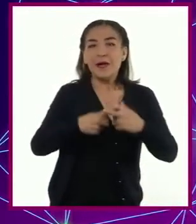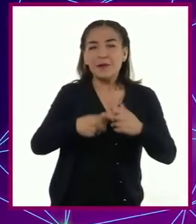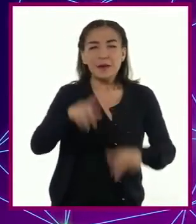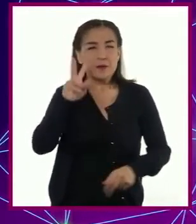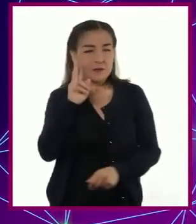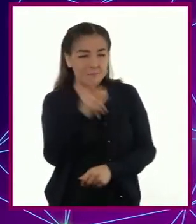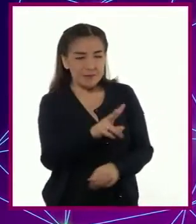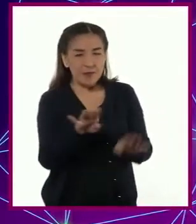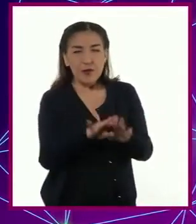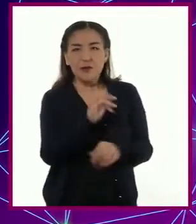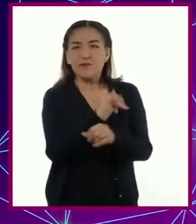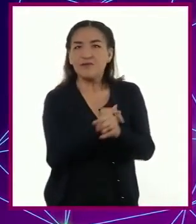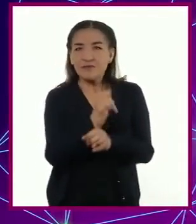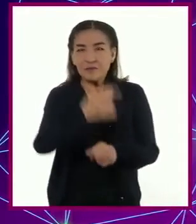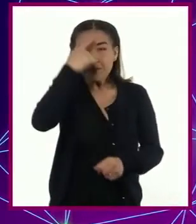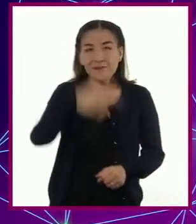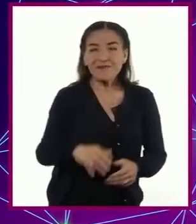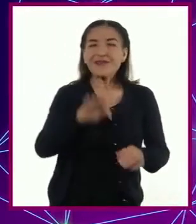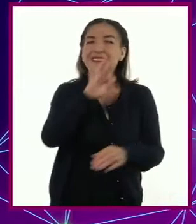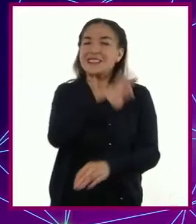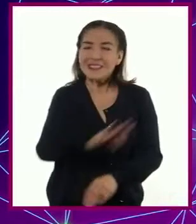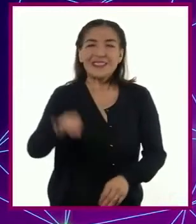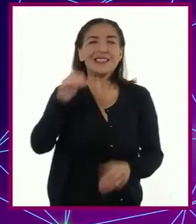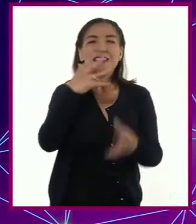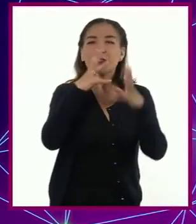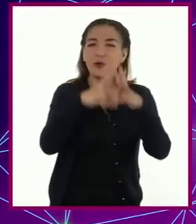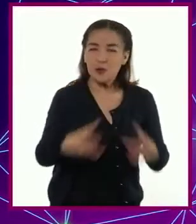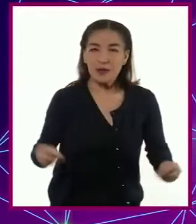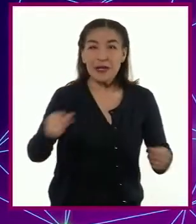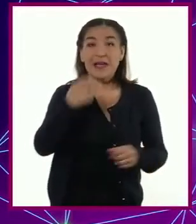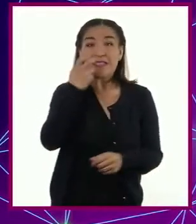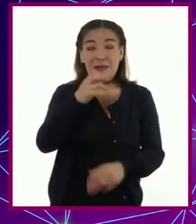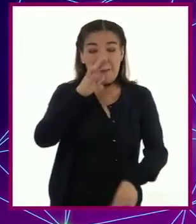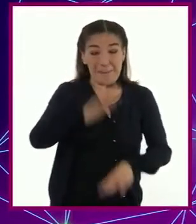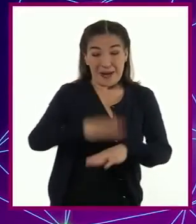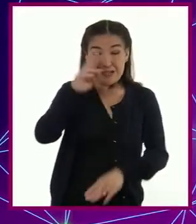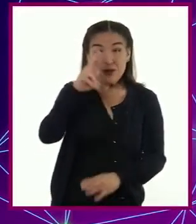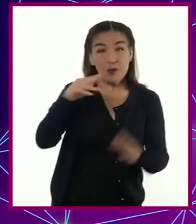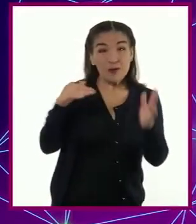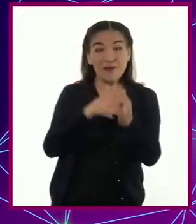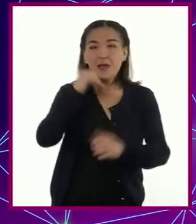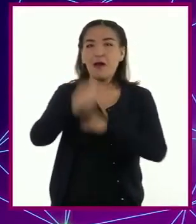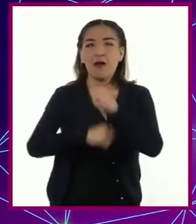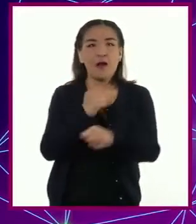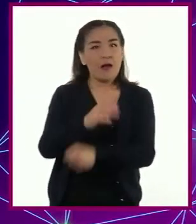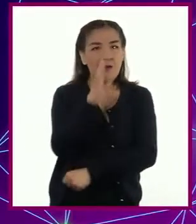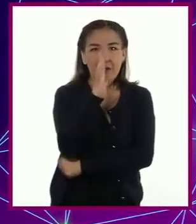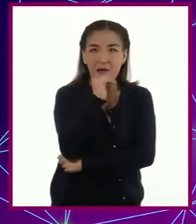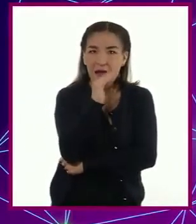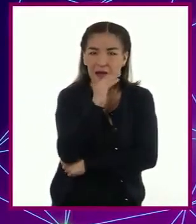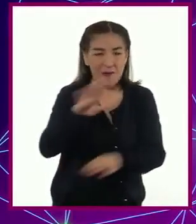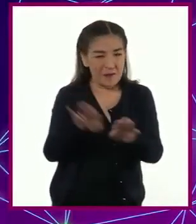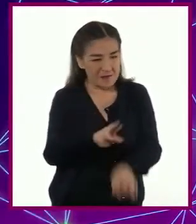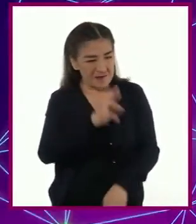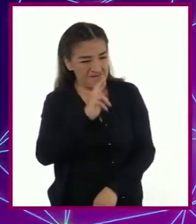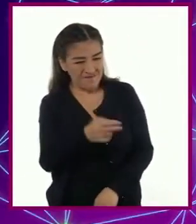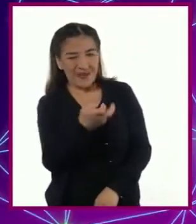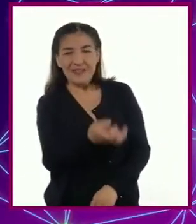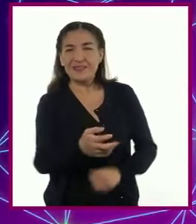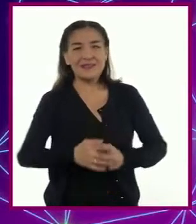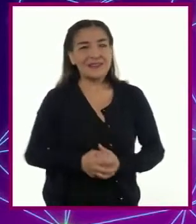habían intentado solucionar durante más de 2000 años sin éxito visible.